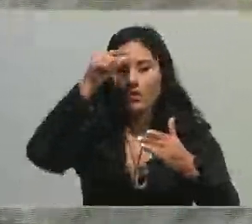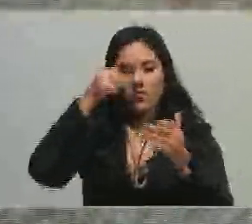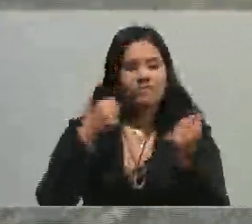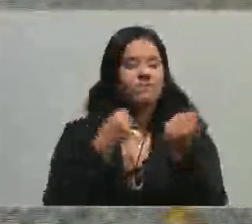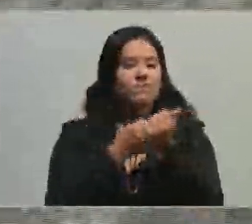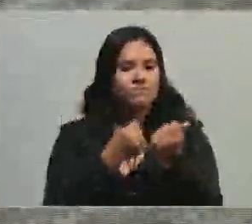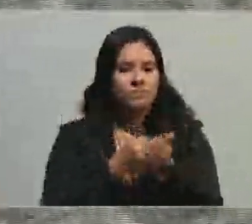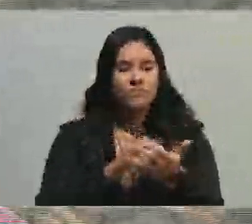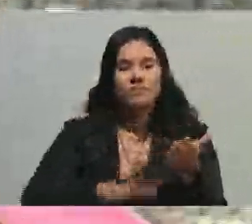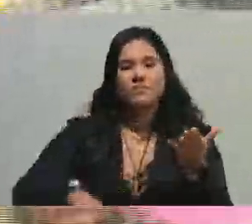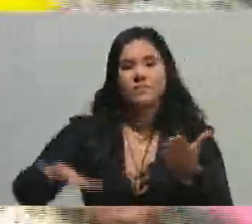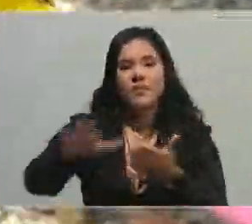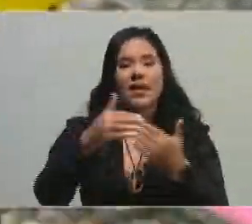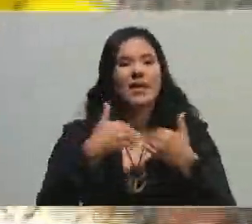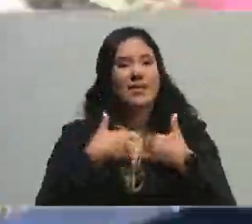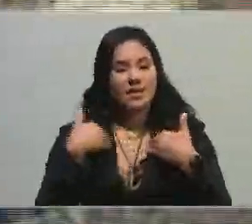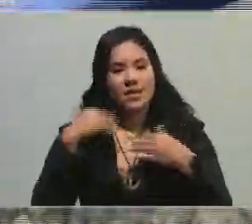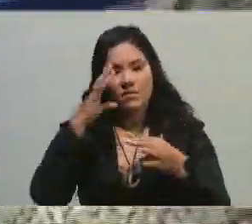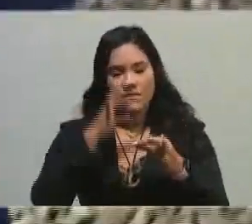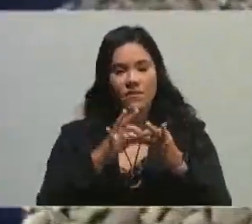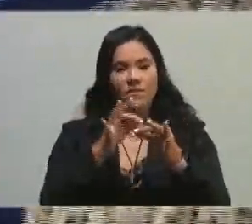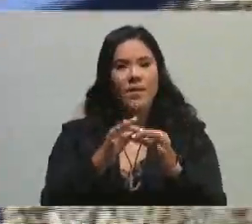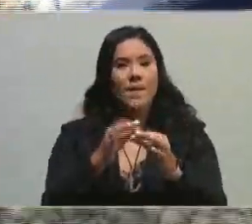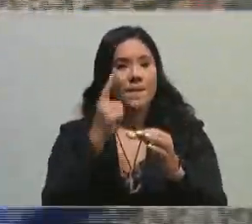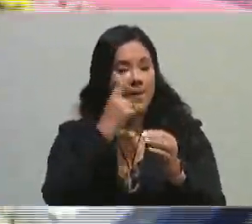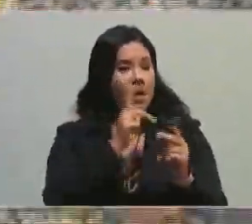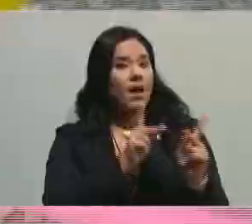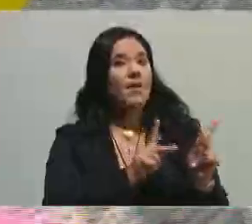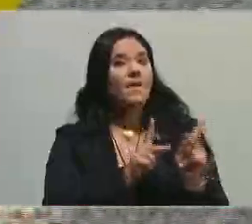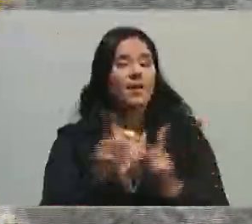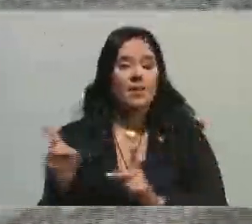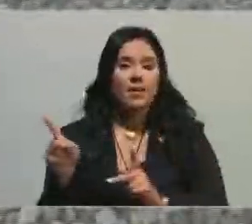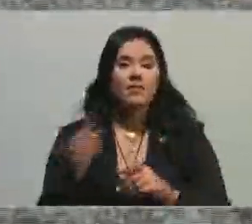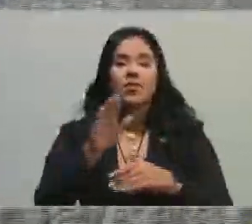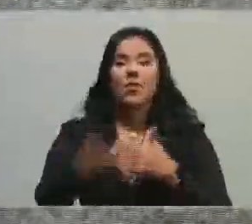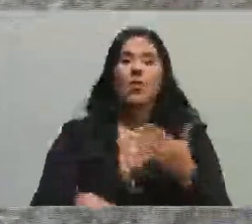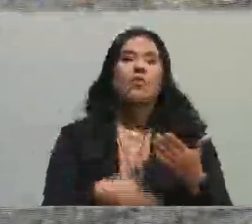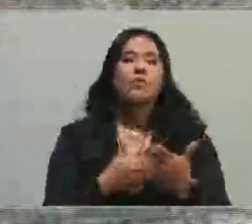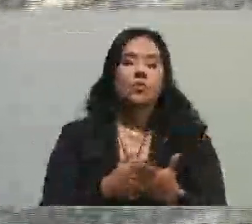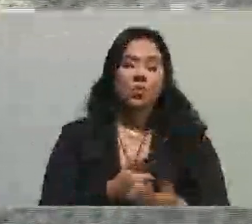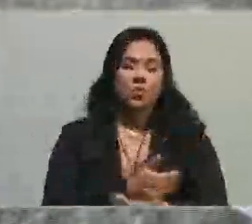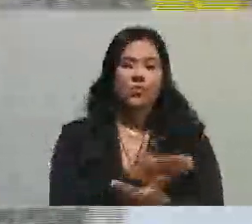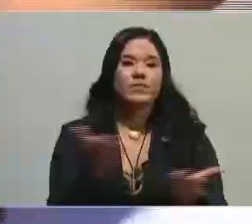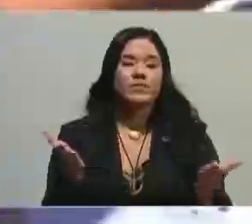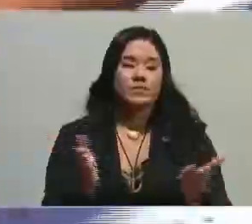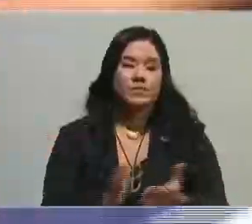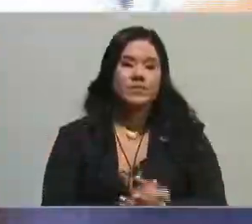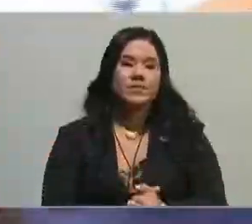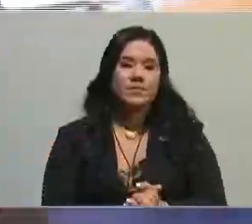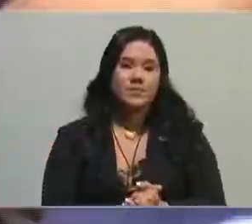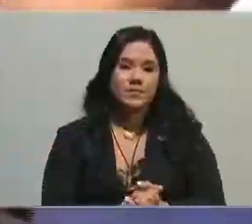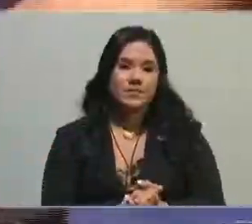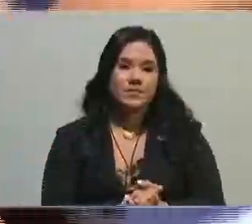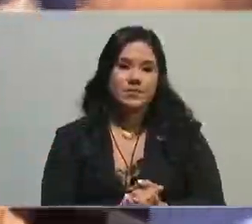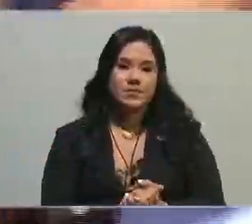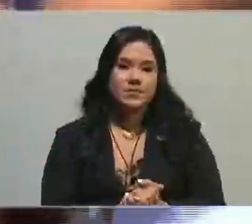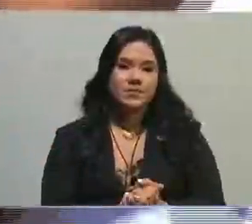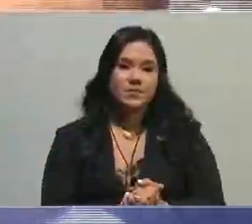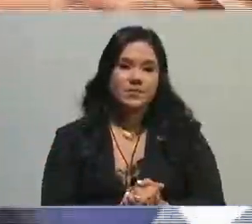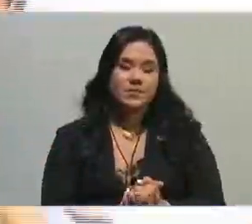masivamente en la reparación y de todos los callejones que podemos encontrar en todos nuestros barrios